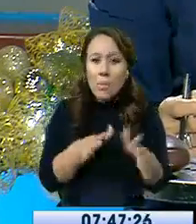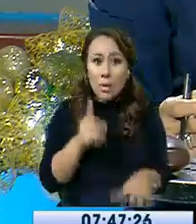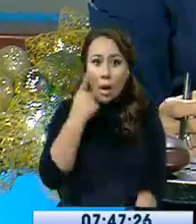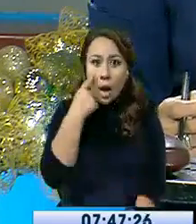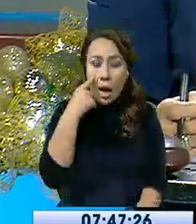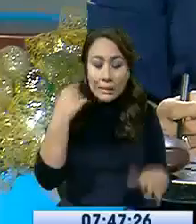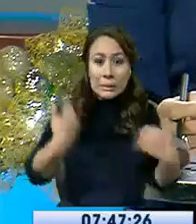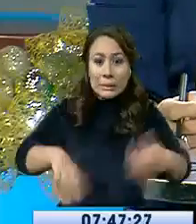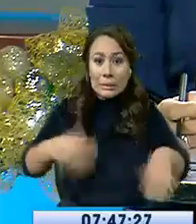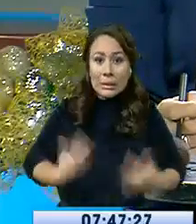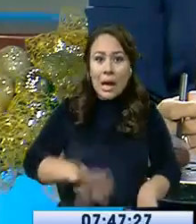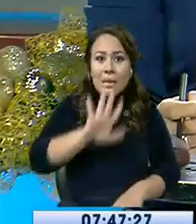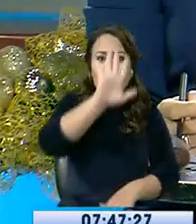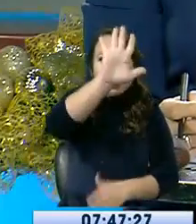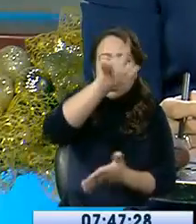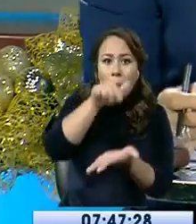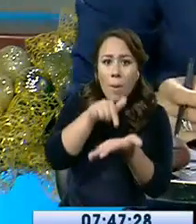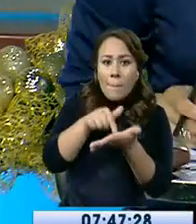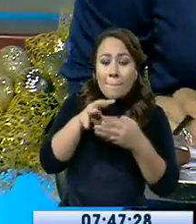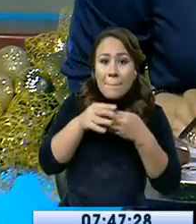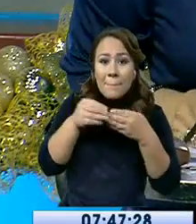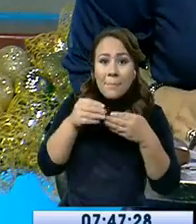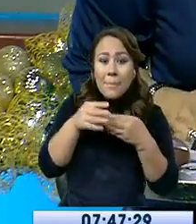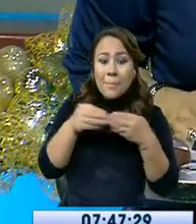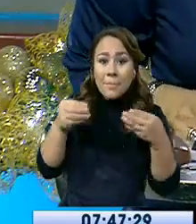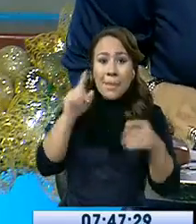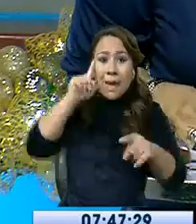agárrense, desde los 5.000 hasta los